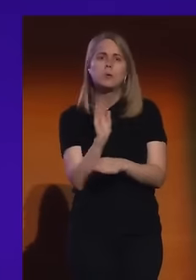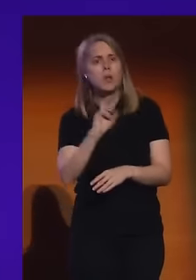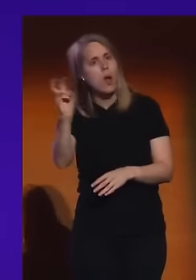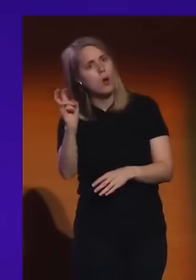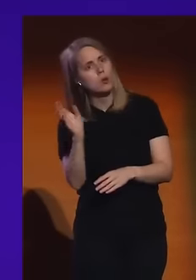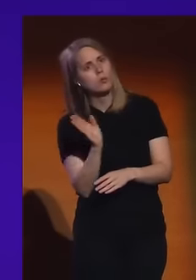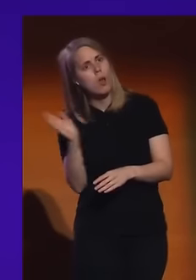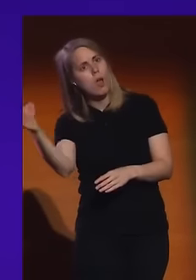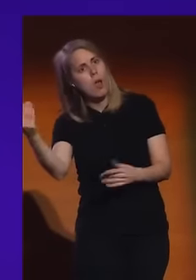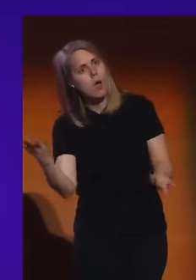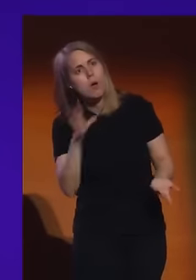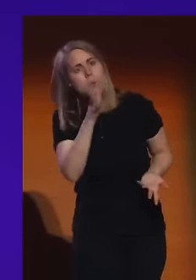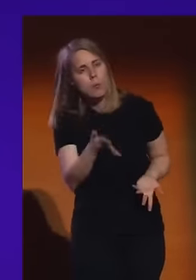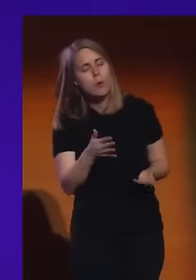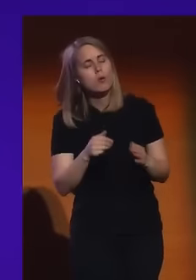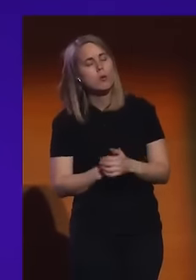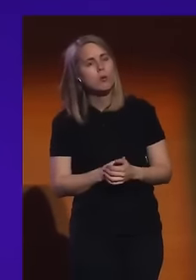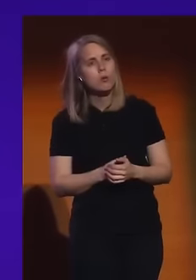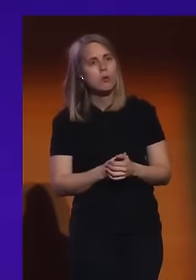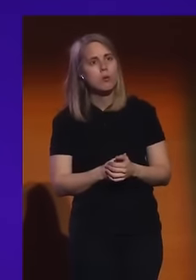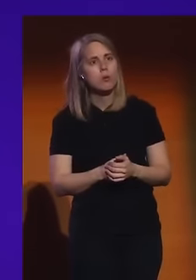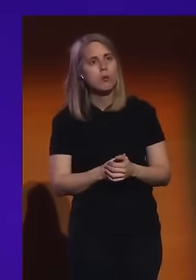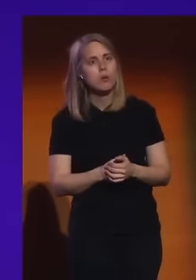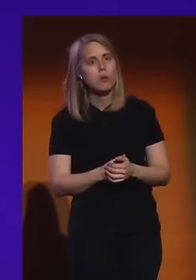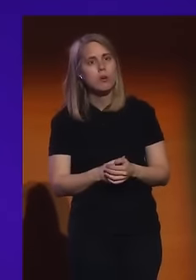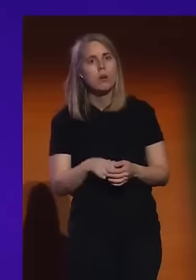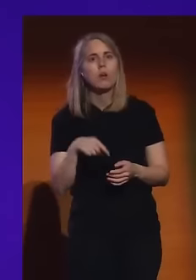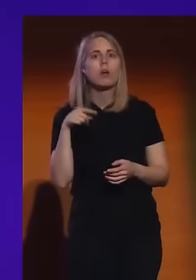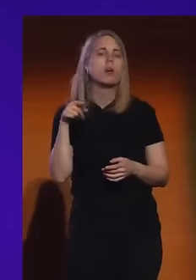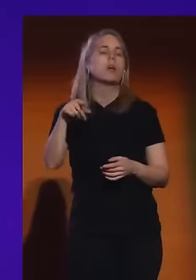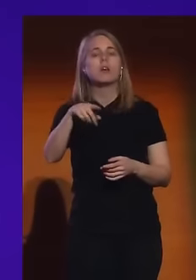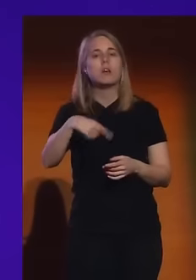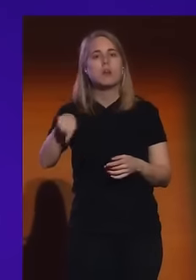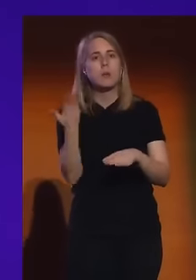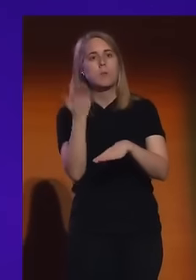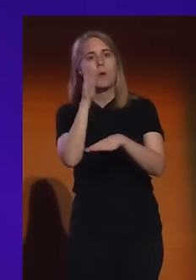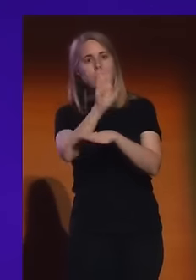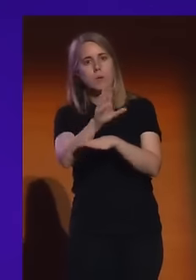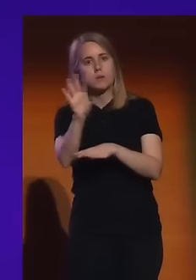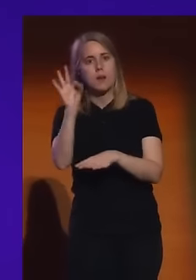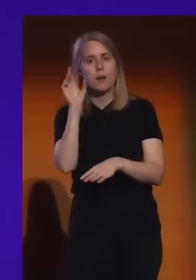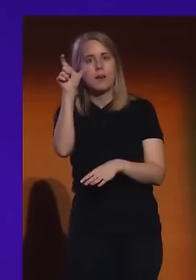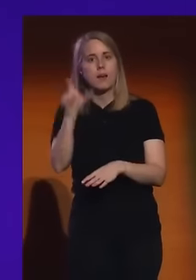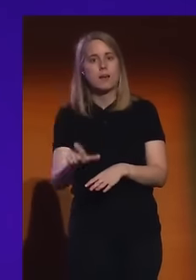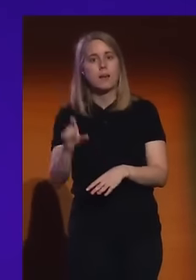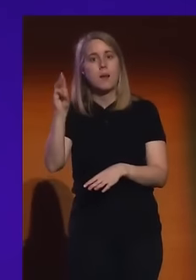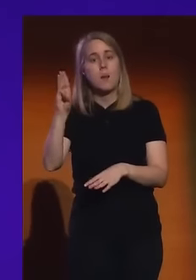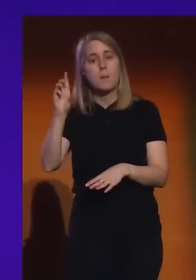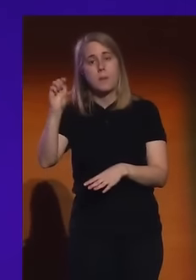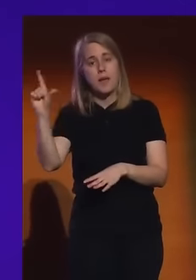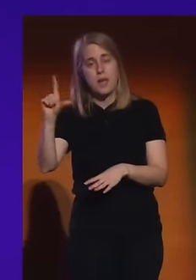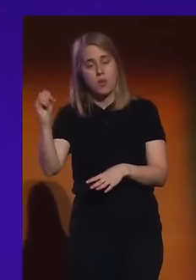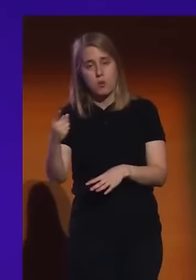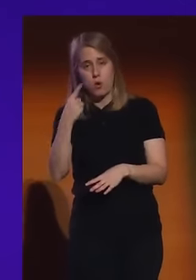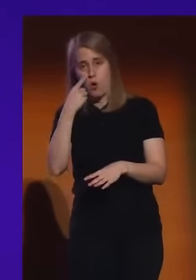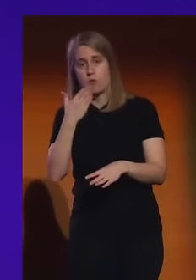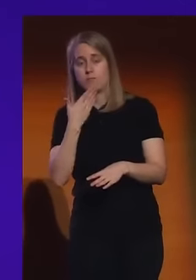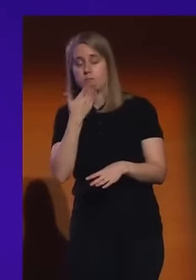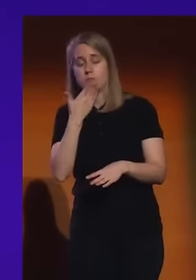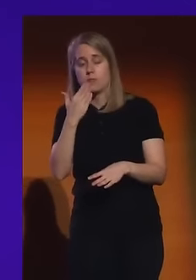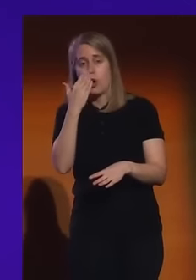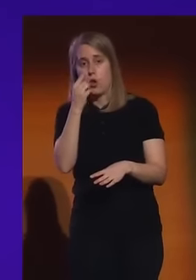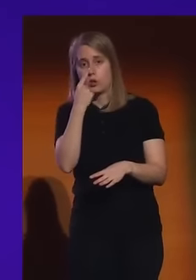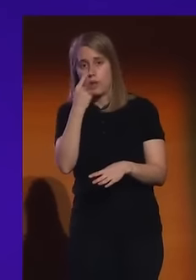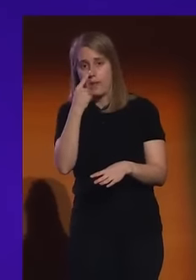alternativa a la mía en la mesa política y por qué habíamos elegido para esa propuesta a pello chandan la respuesta es muy